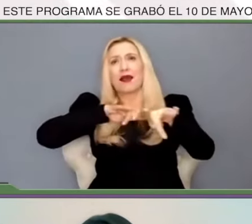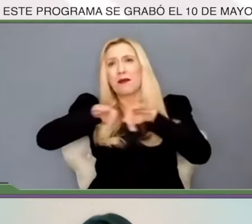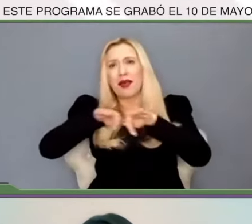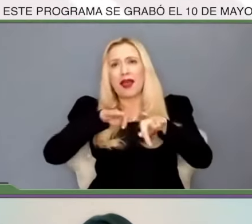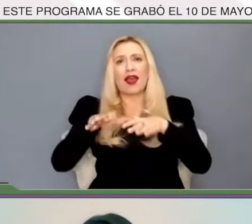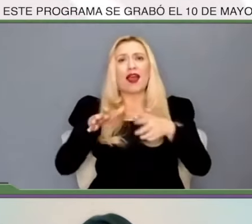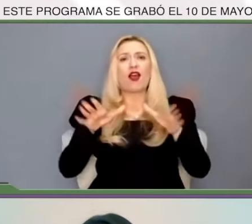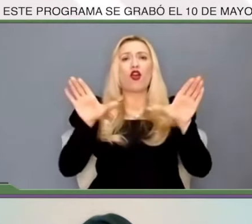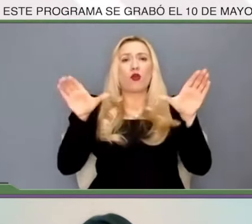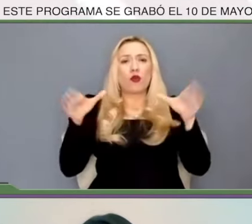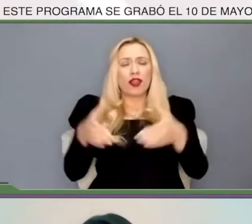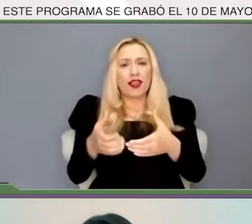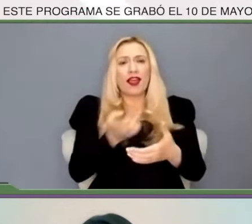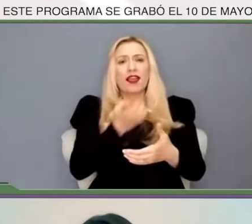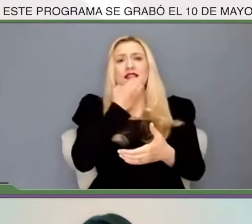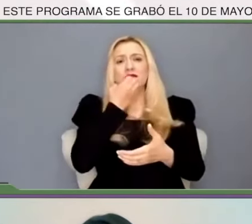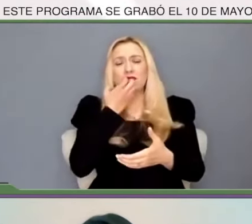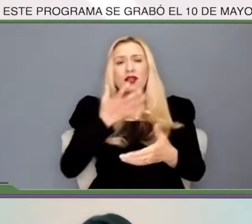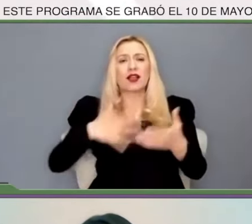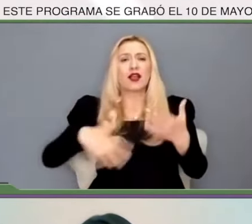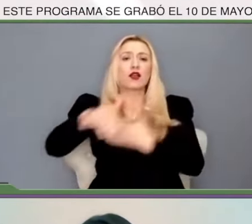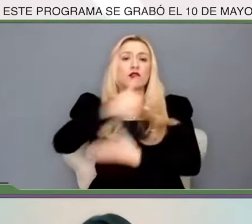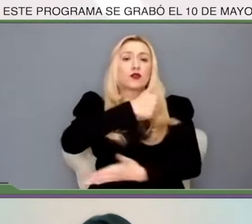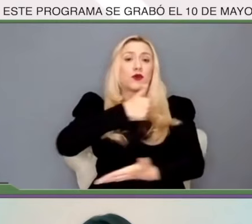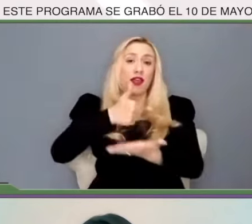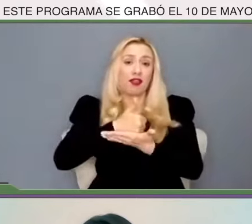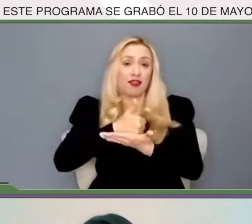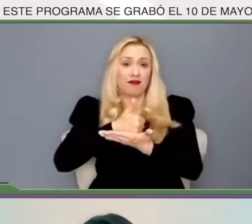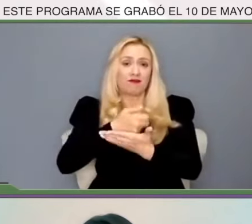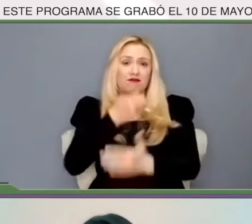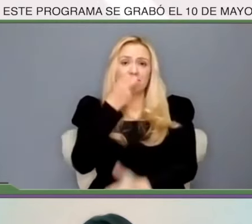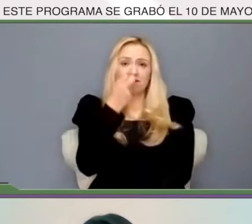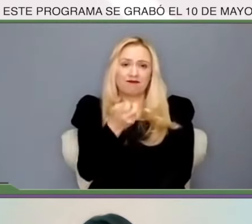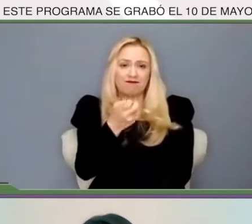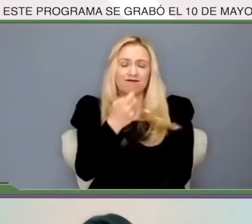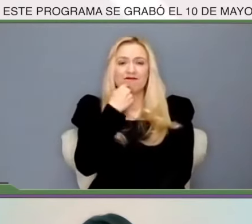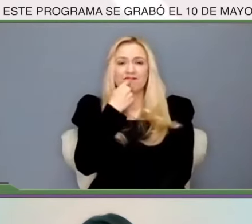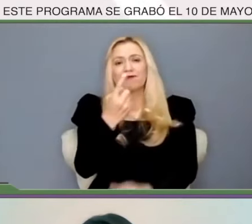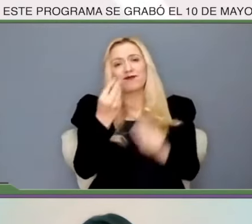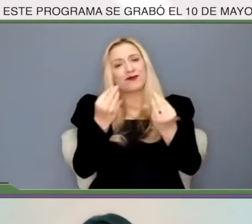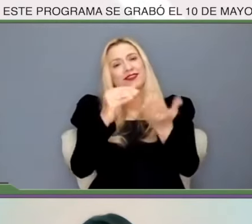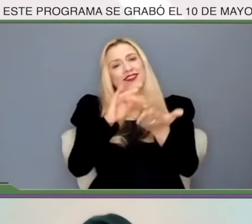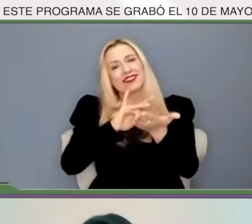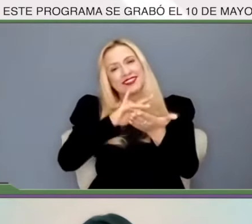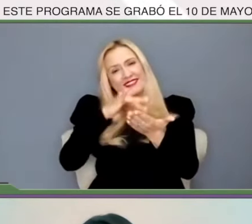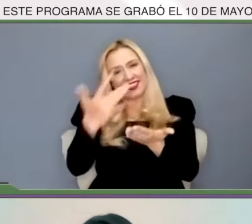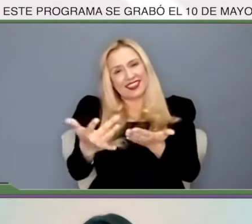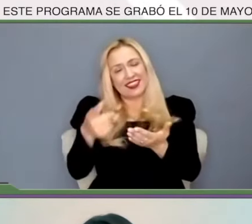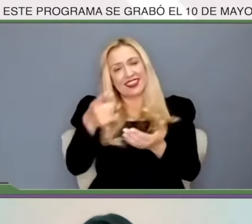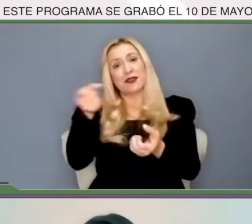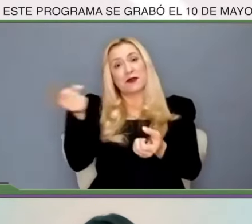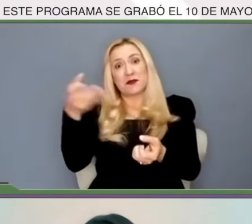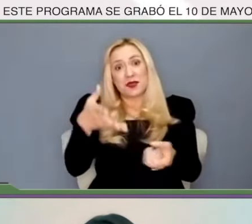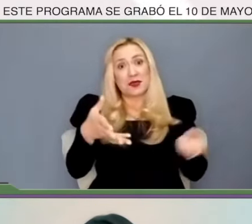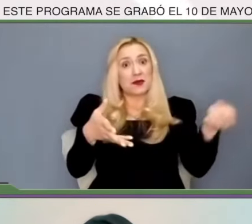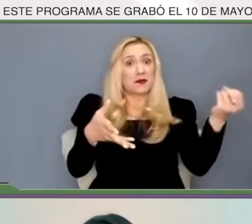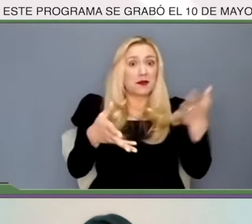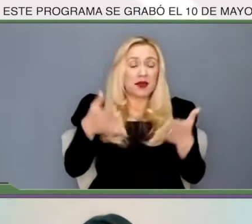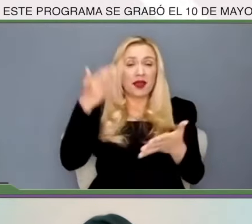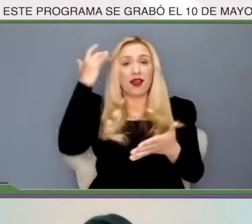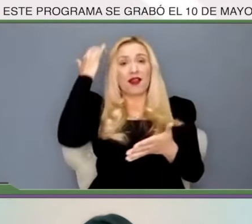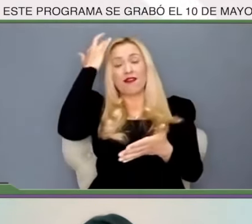de nuestra comunidad, dentro de nuestra ciudad. Y pues justamente decirles que muchas gracias por sus aportaciones, por sus